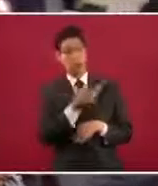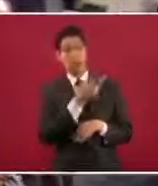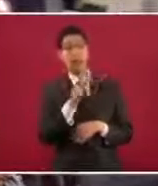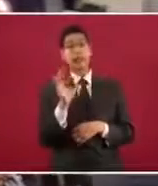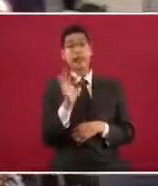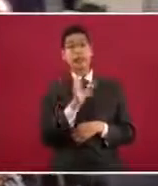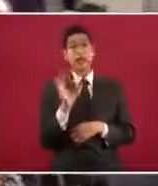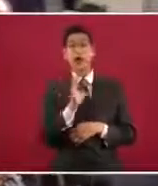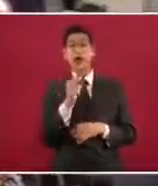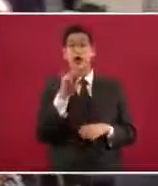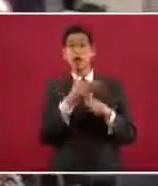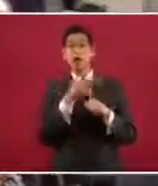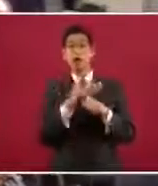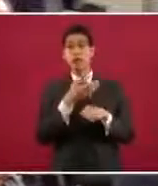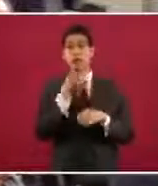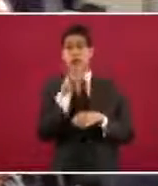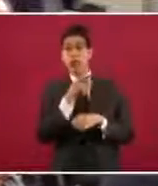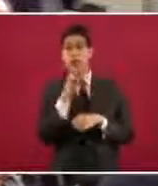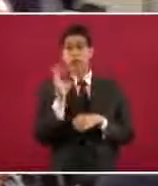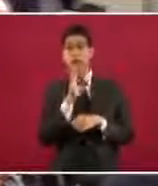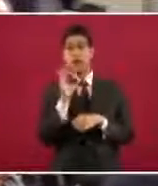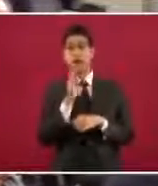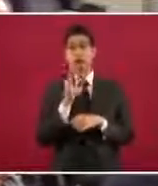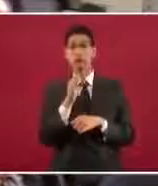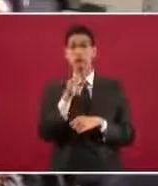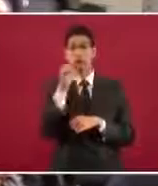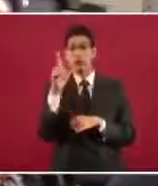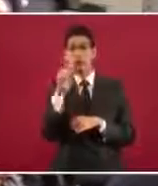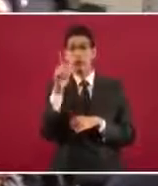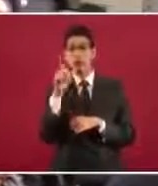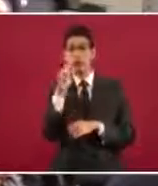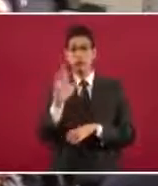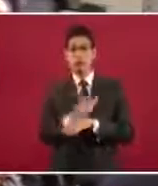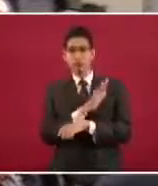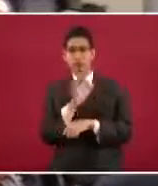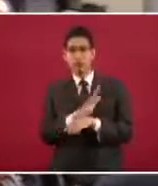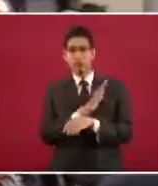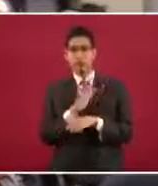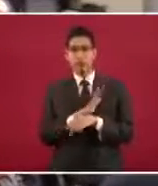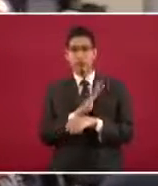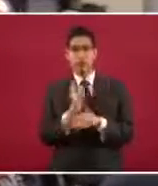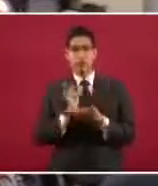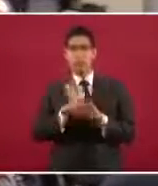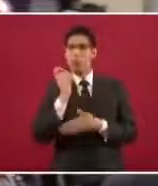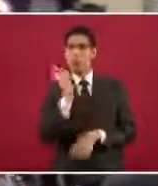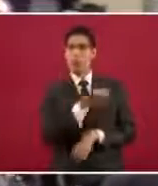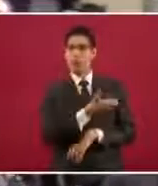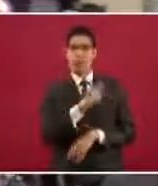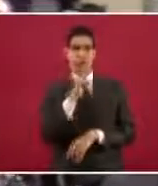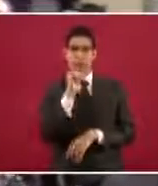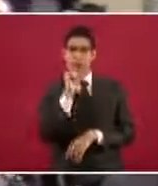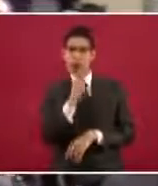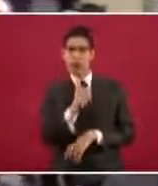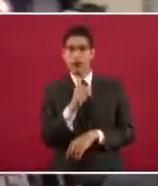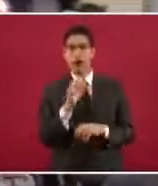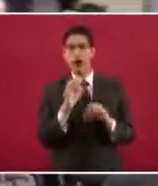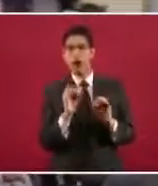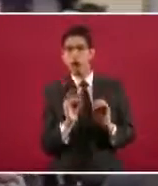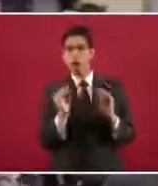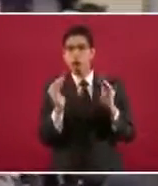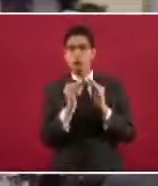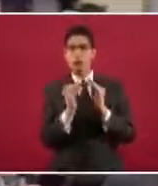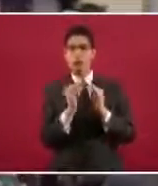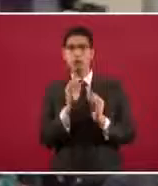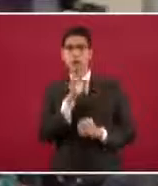contempla la condonación del pago de luz, de electricidad y de los créditos de vivienda para la gente pues de menores recursos, y